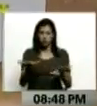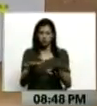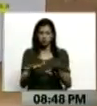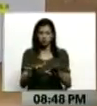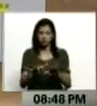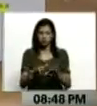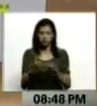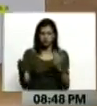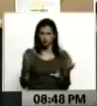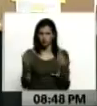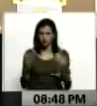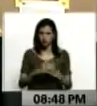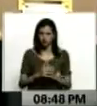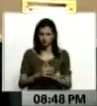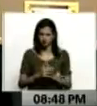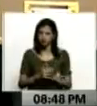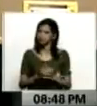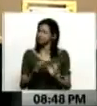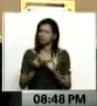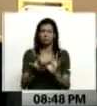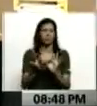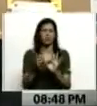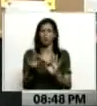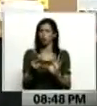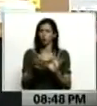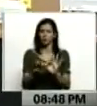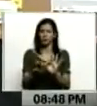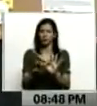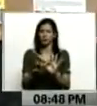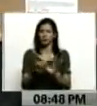a florido son panas Pues